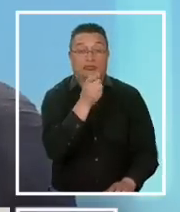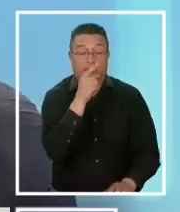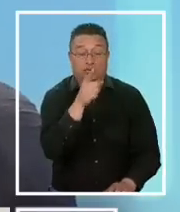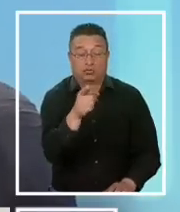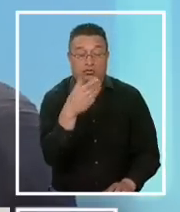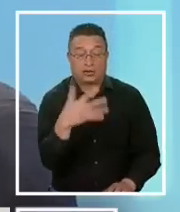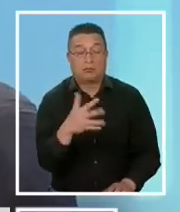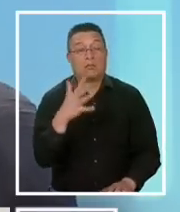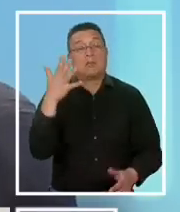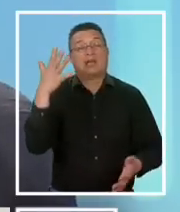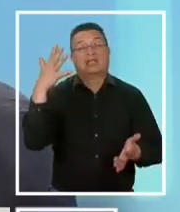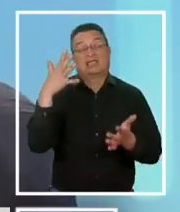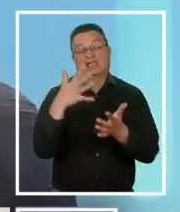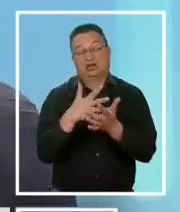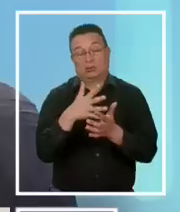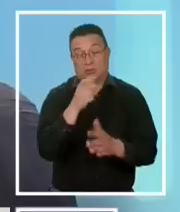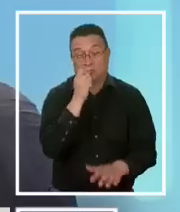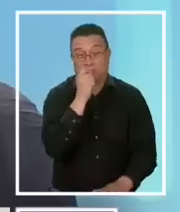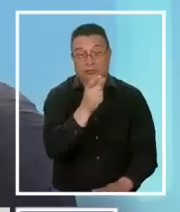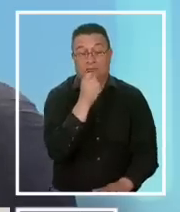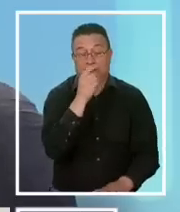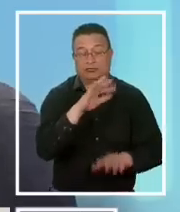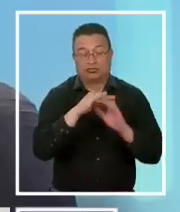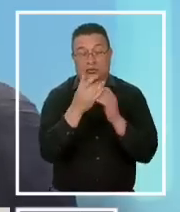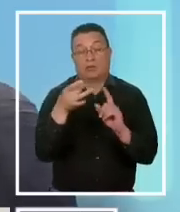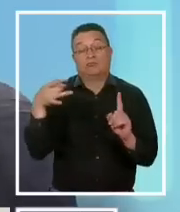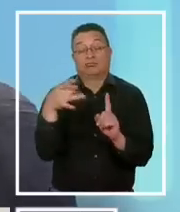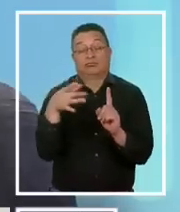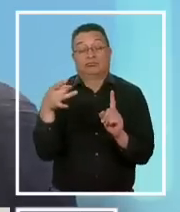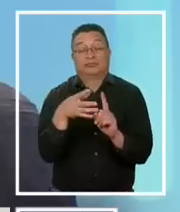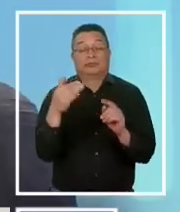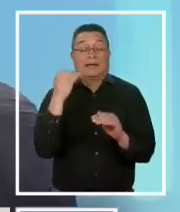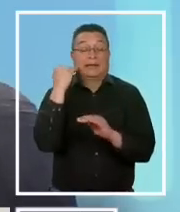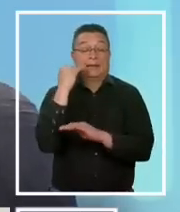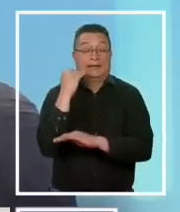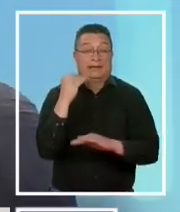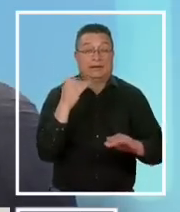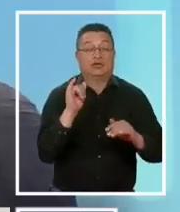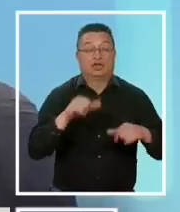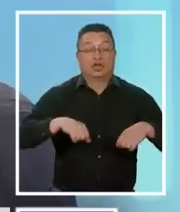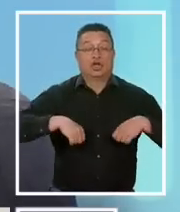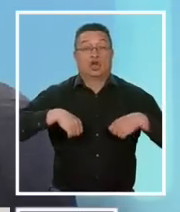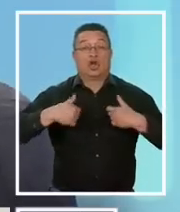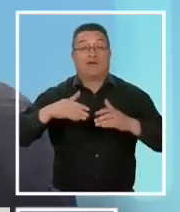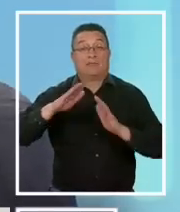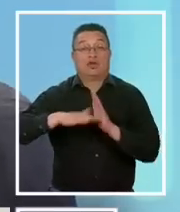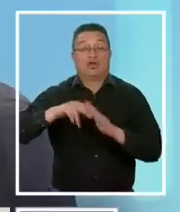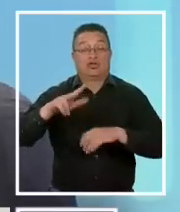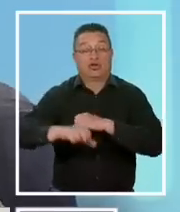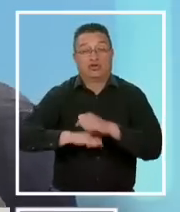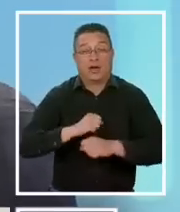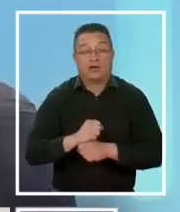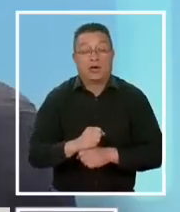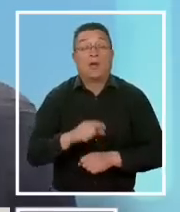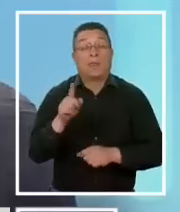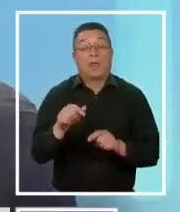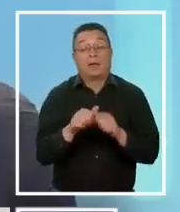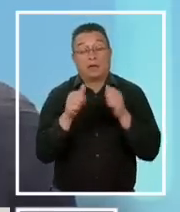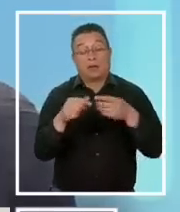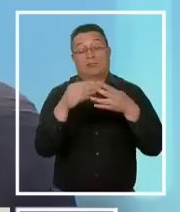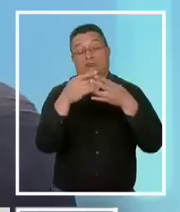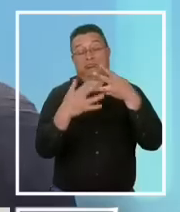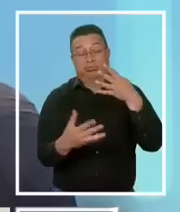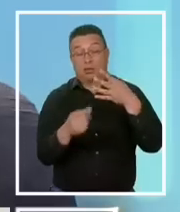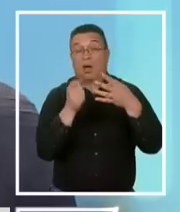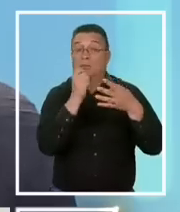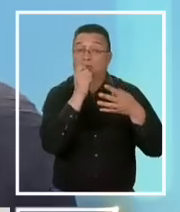ustedes reciben entorno a cinco mil denuncias que recibieron por vulneraciones contra niños niñas o adolescentes de los cuales emanan de esto